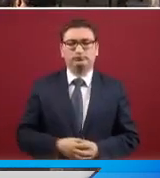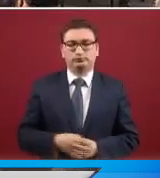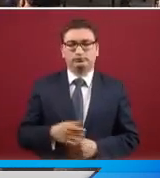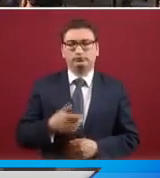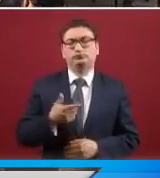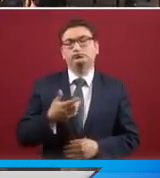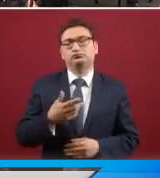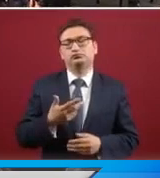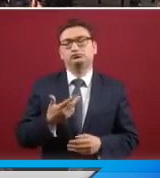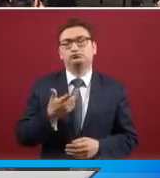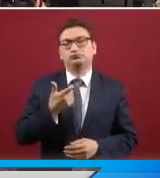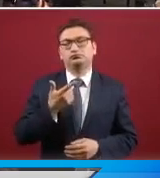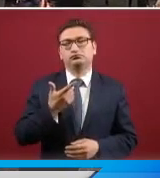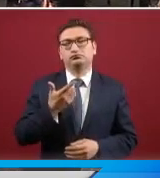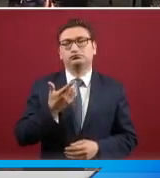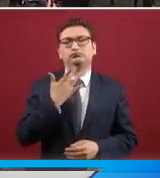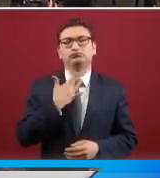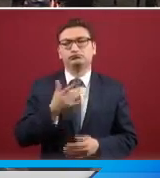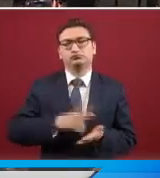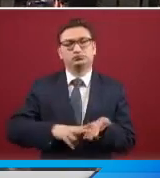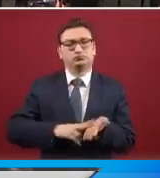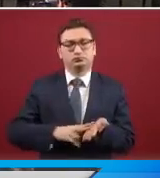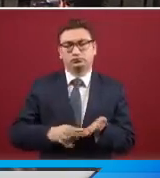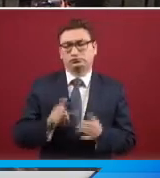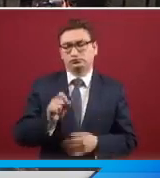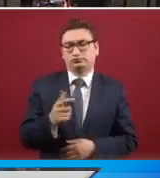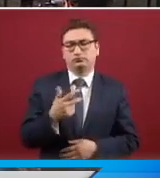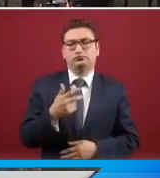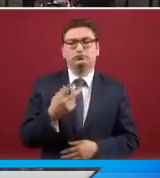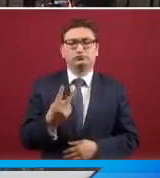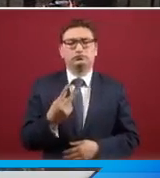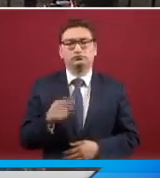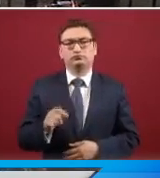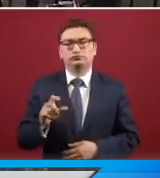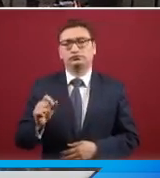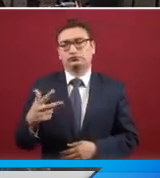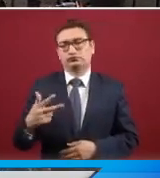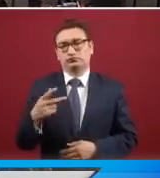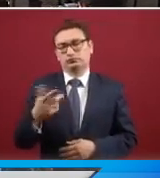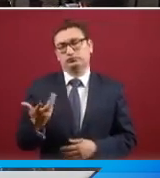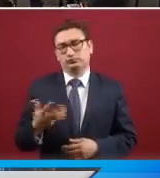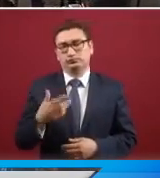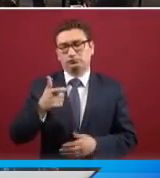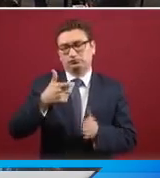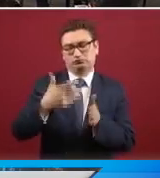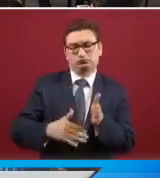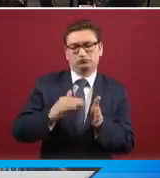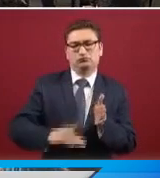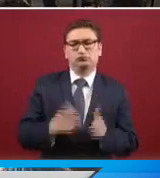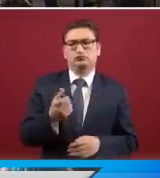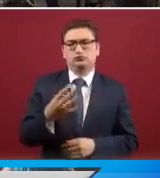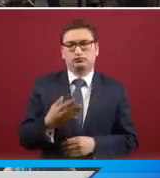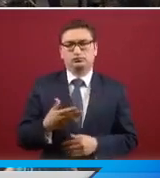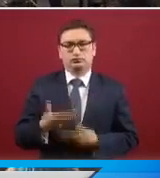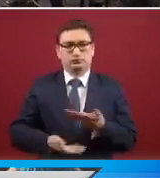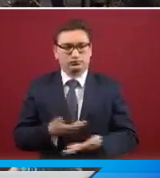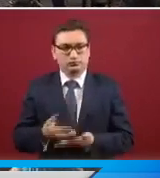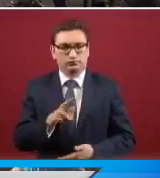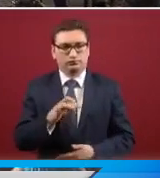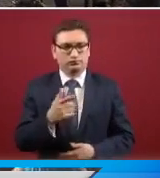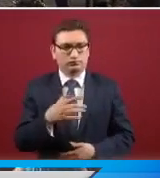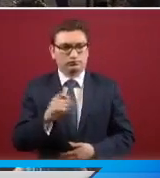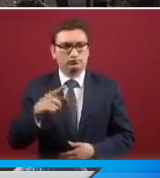22.07, gas LP en cilindros marca G Fuentes a 20.35 por kilogramo, gas LP estacionario marca Grupo Tomsa